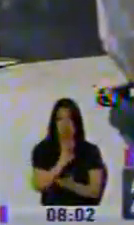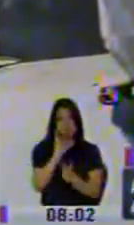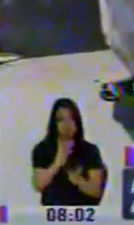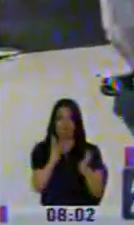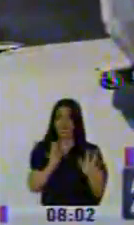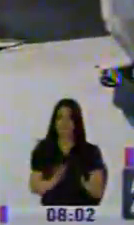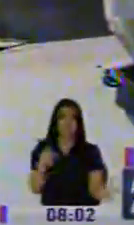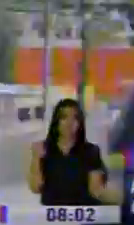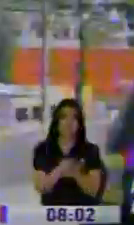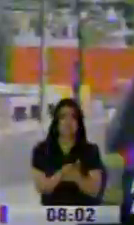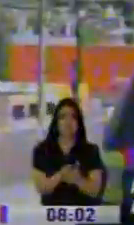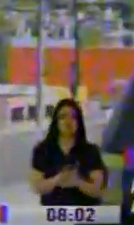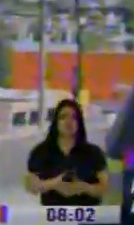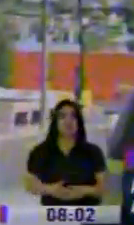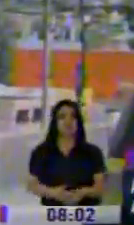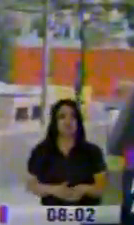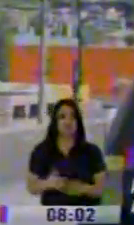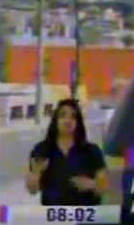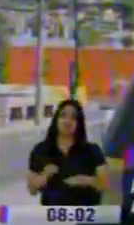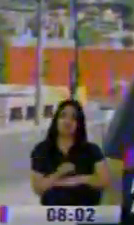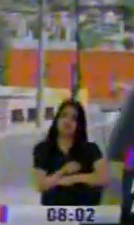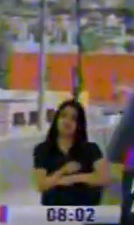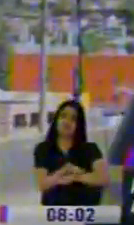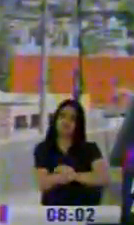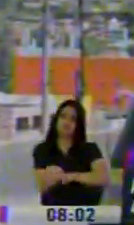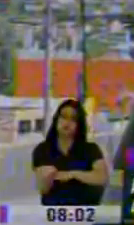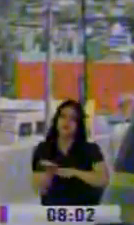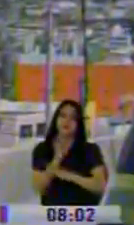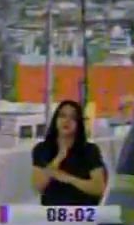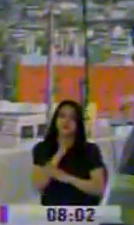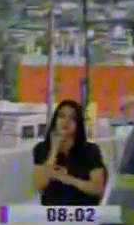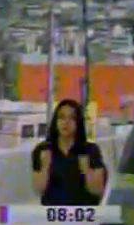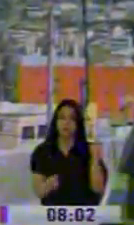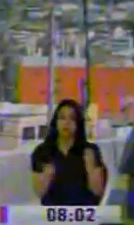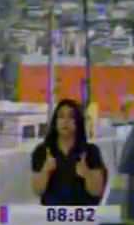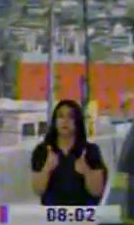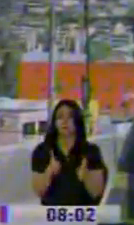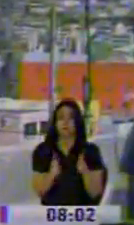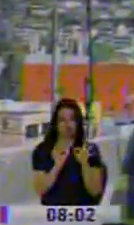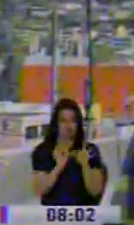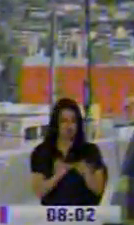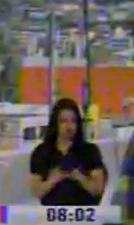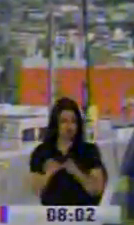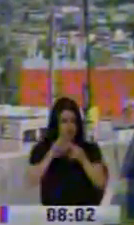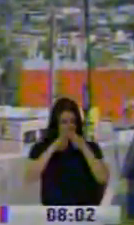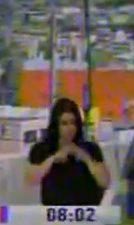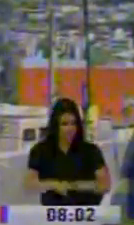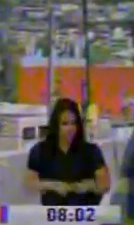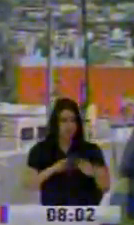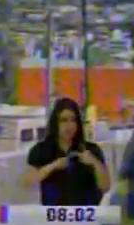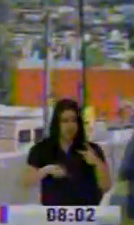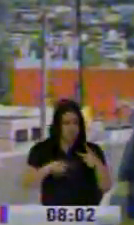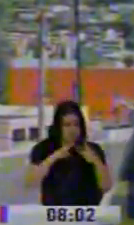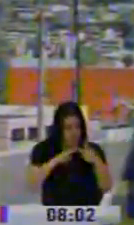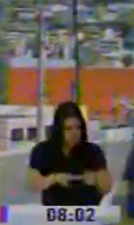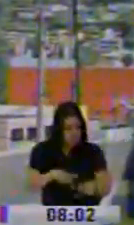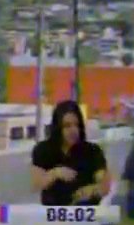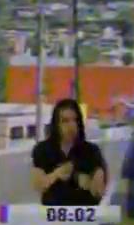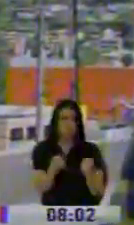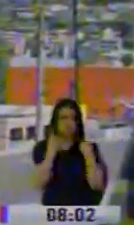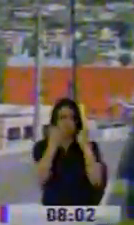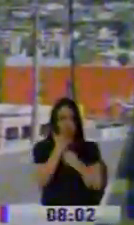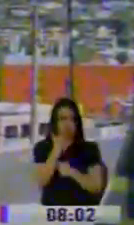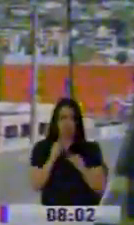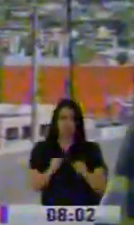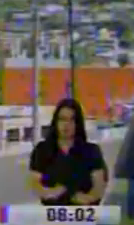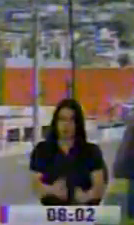de tránsito. Recomendación es mantener siempre en buen estado su vehículo, revisiones periódicas para evitar cualquier tipo de sorpresa en el